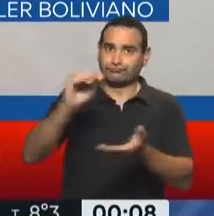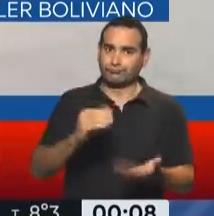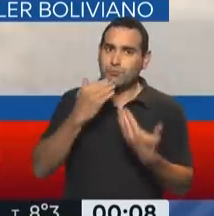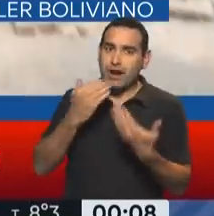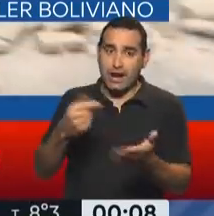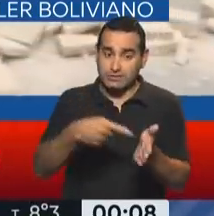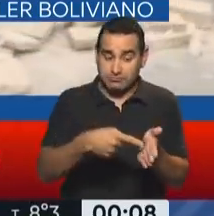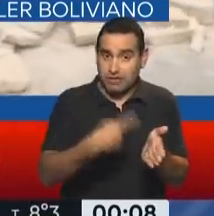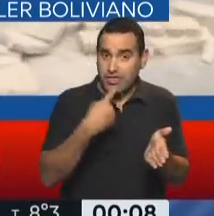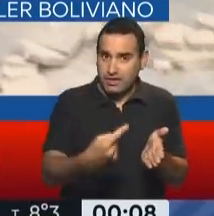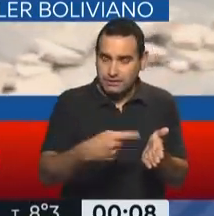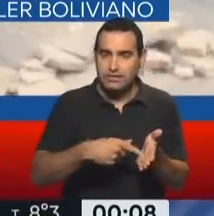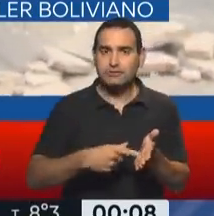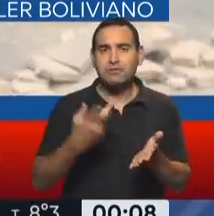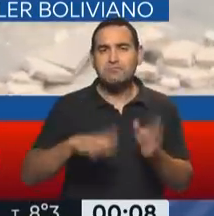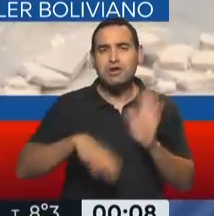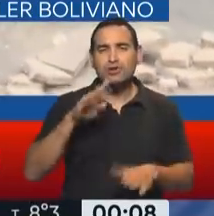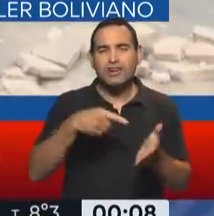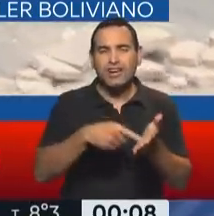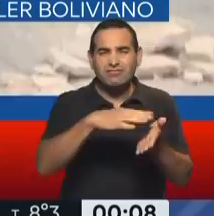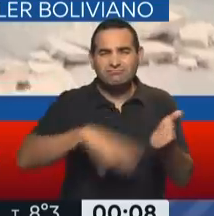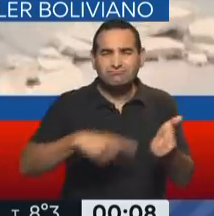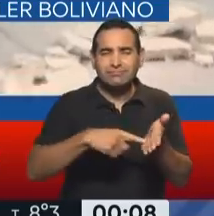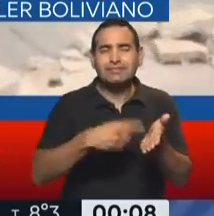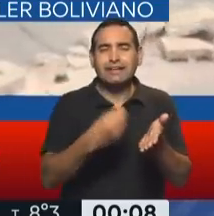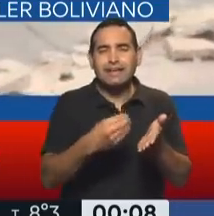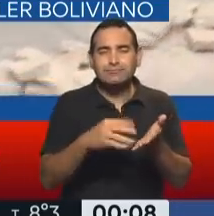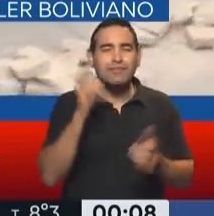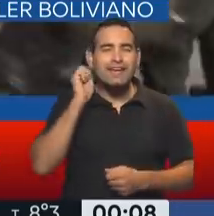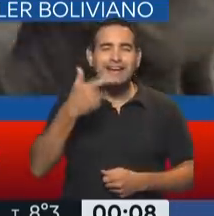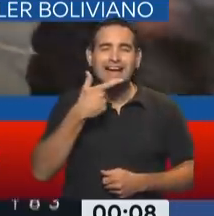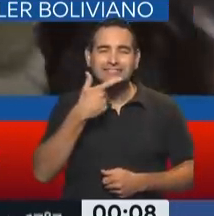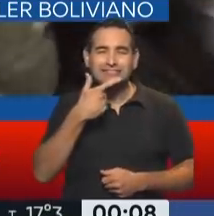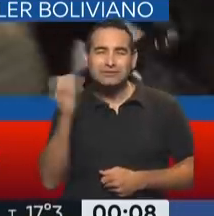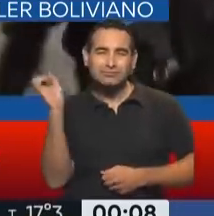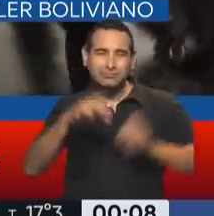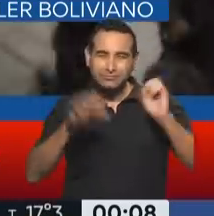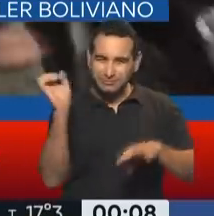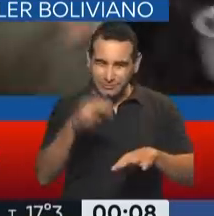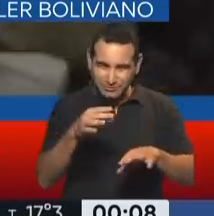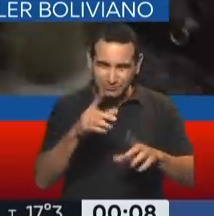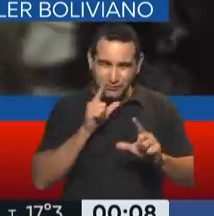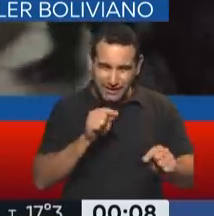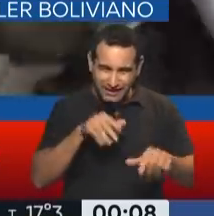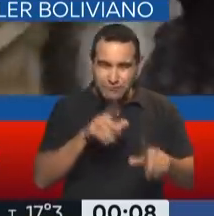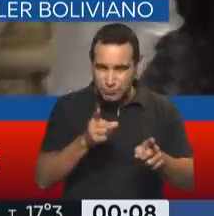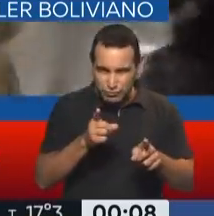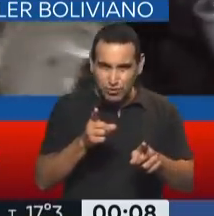lo describen. En su gran mayoría son diferentes tipos de gases lacrimógenos, ¿no?